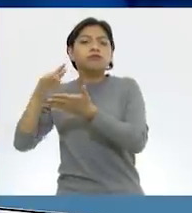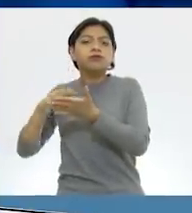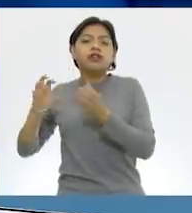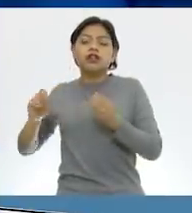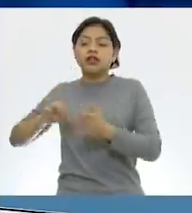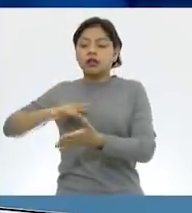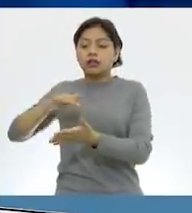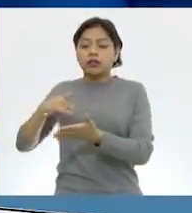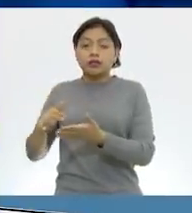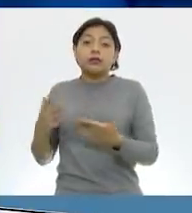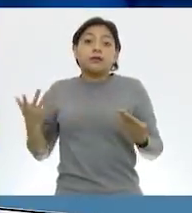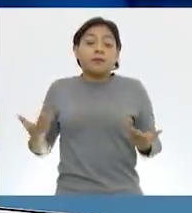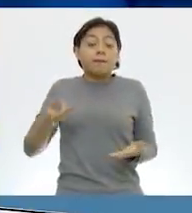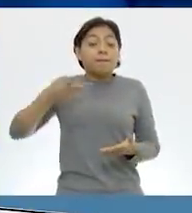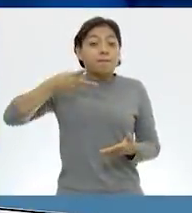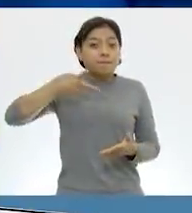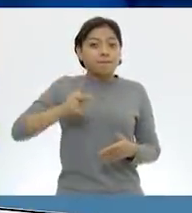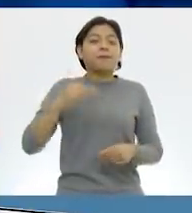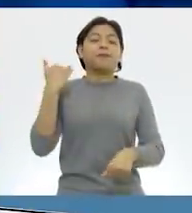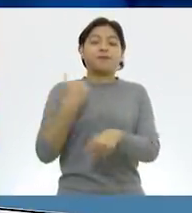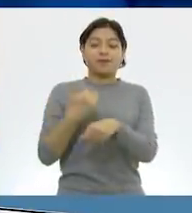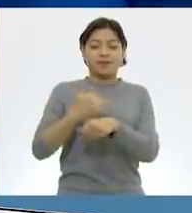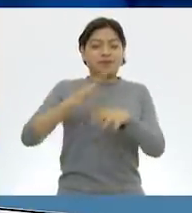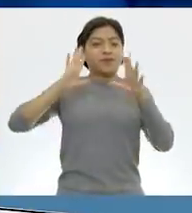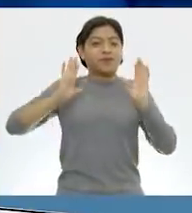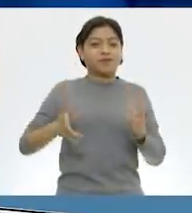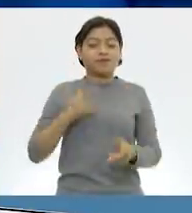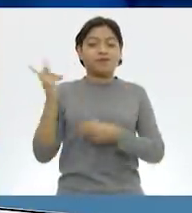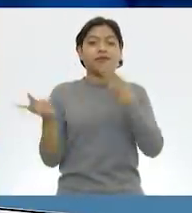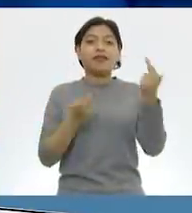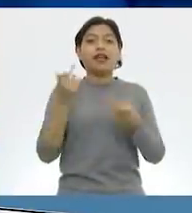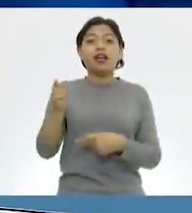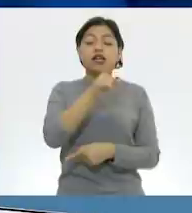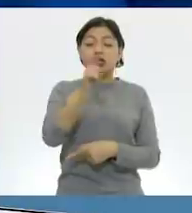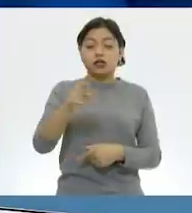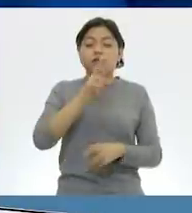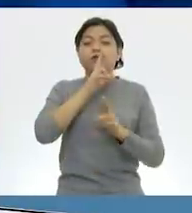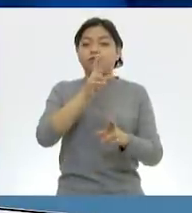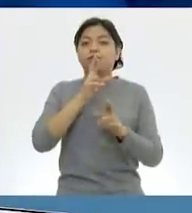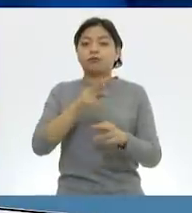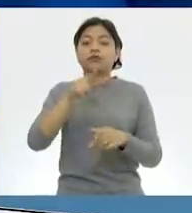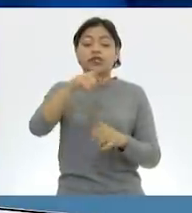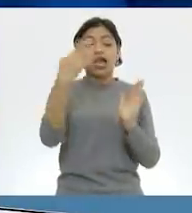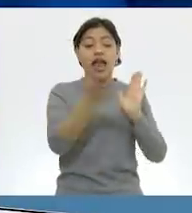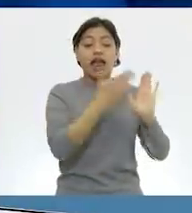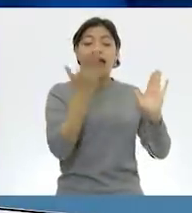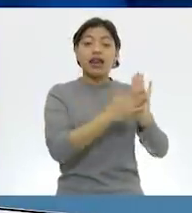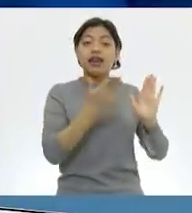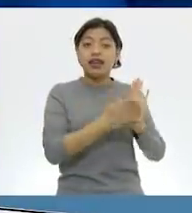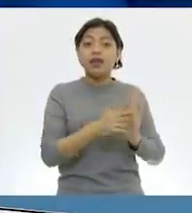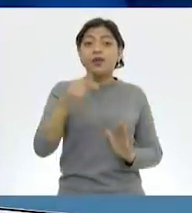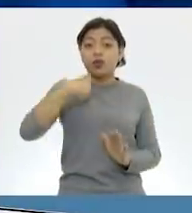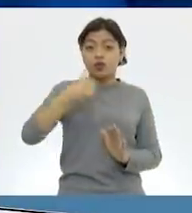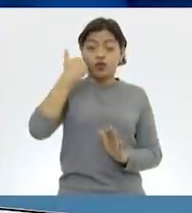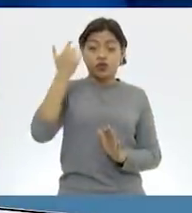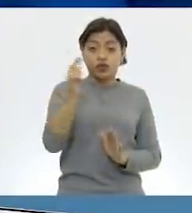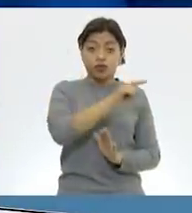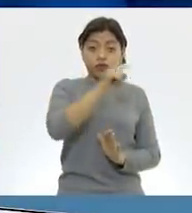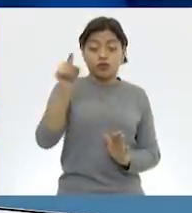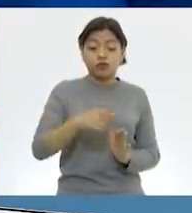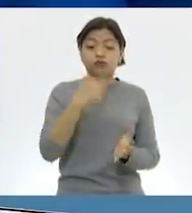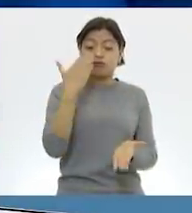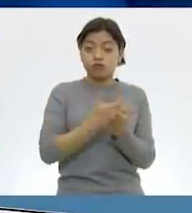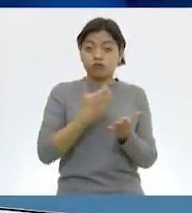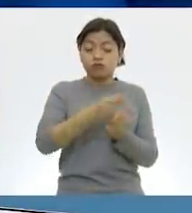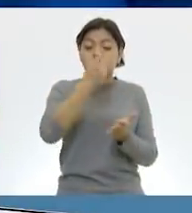Ahora sí, vamos a analizar las preguntas que vienen en tu libro de texto para lo cual les pediré que vayan anotando